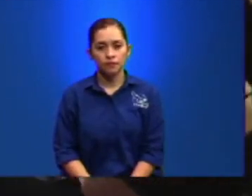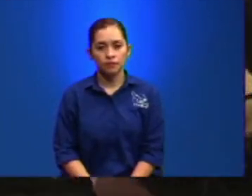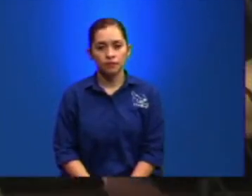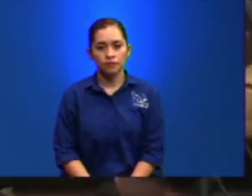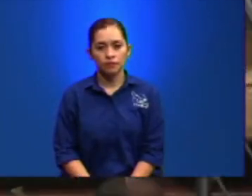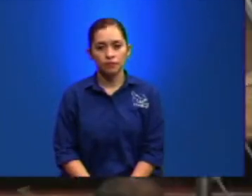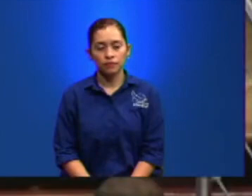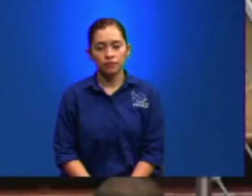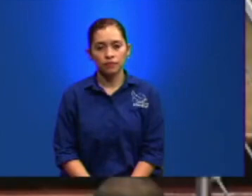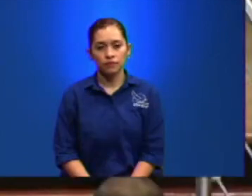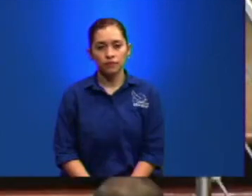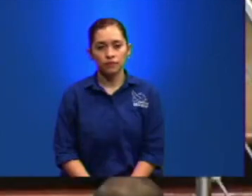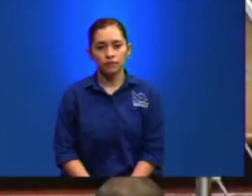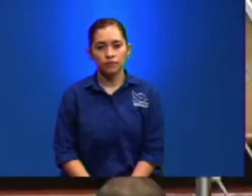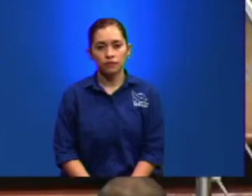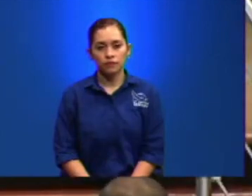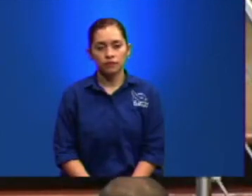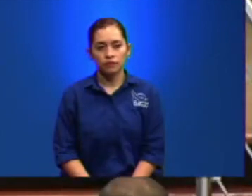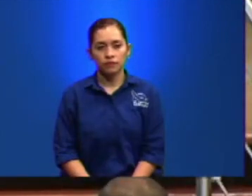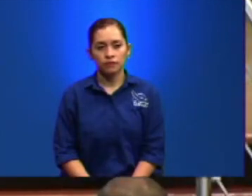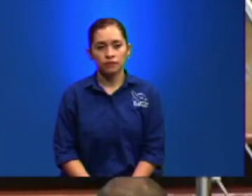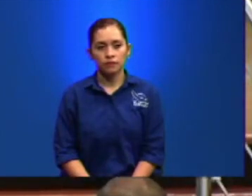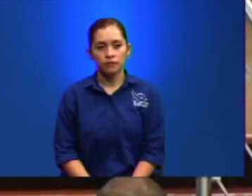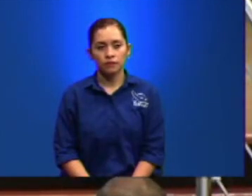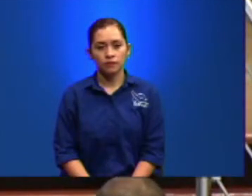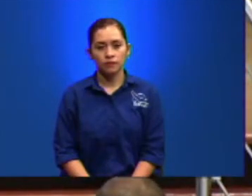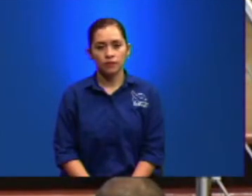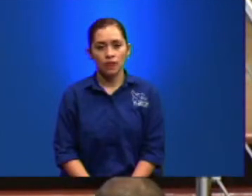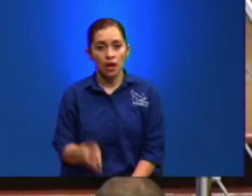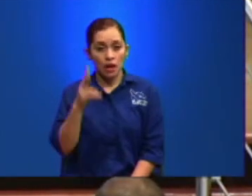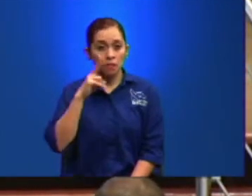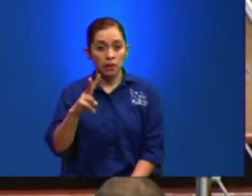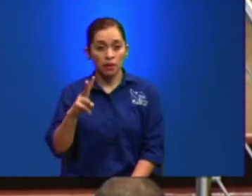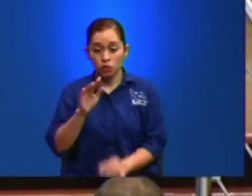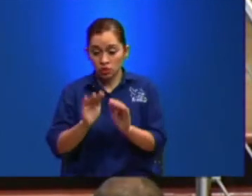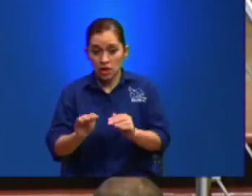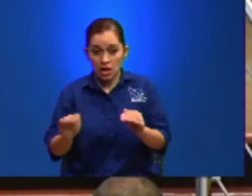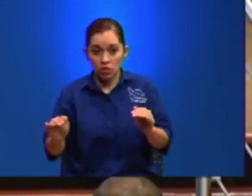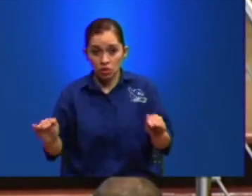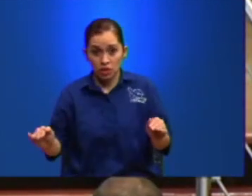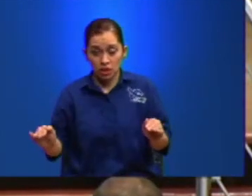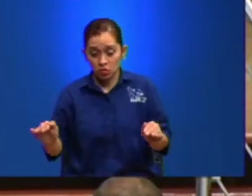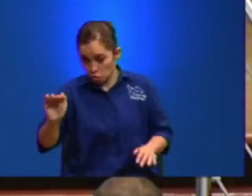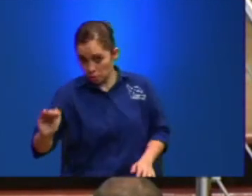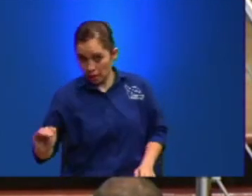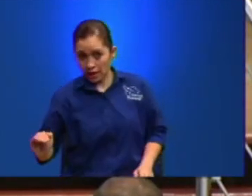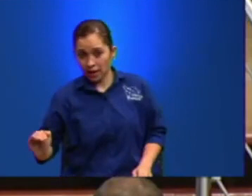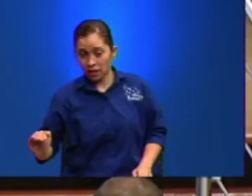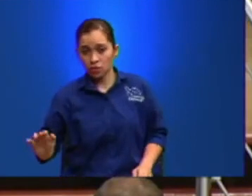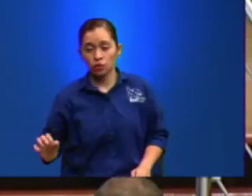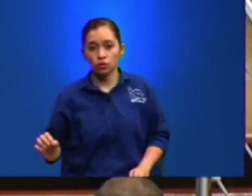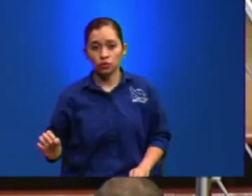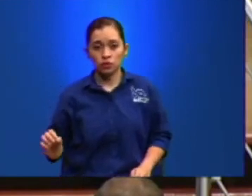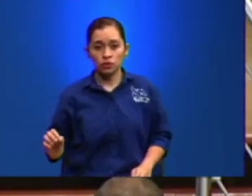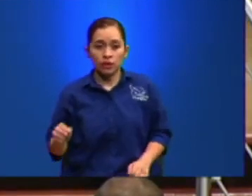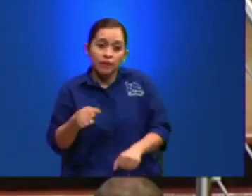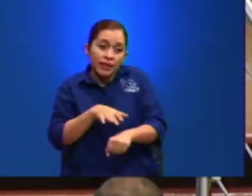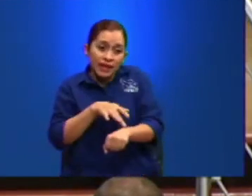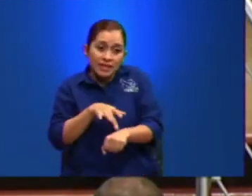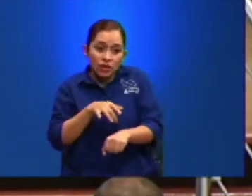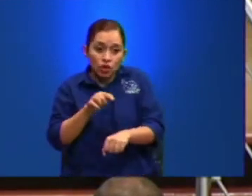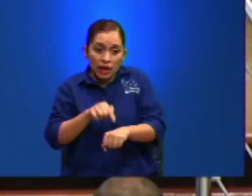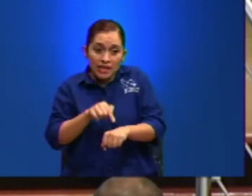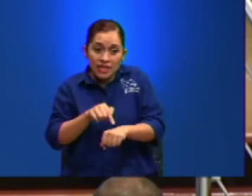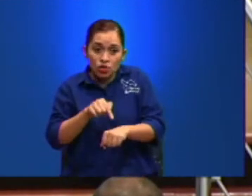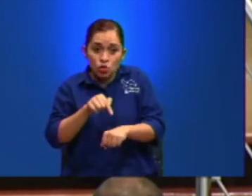pobrecito a tal vez siente calor y de repente él se empieza a tocar y le empiezan a decir se usa en sus sus tíos en los patronos